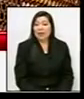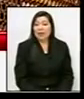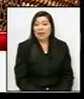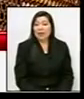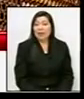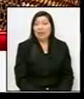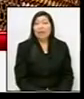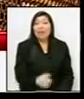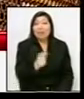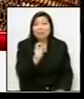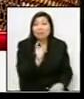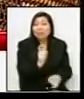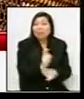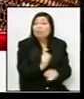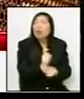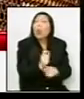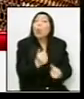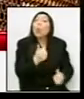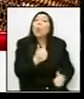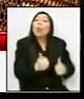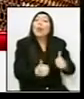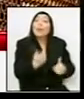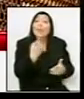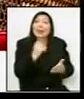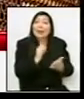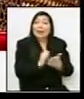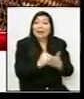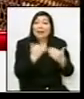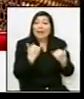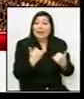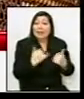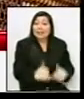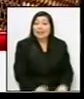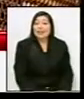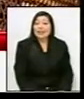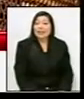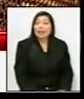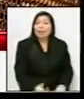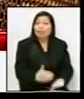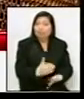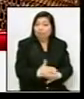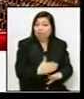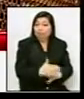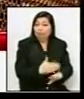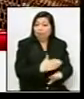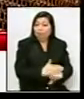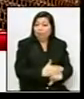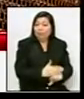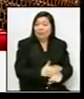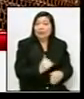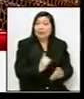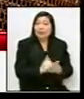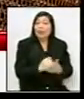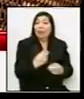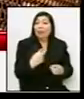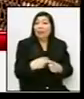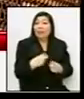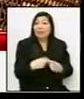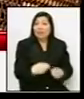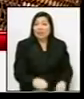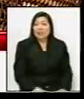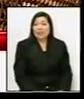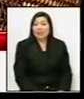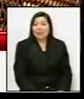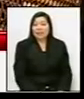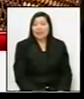en el informe del instructor, cuál es el fundamento para que él desarrolle este delito gravísimo que es